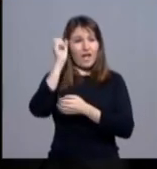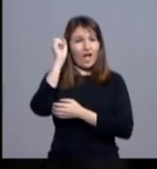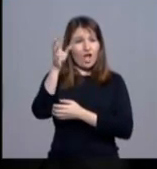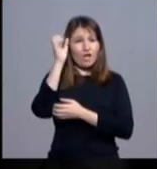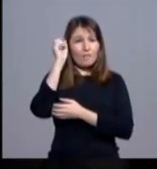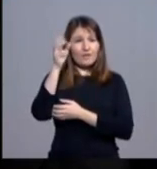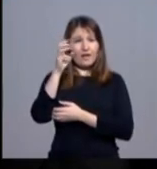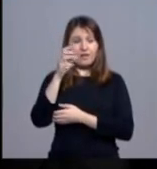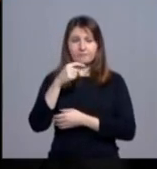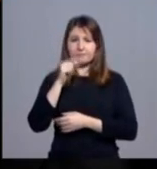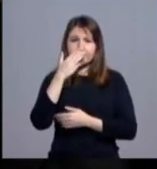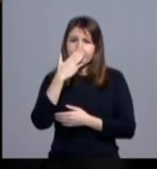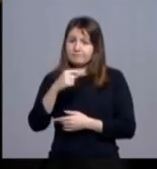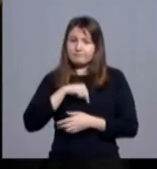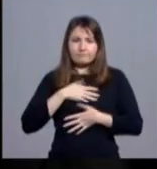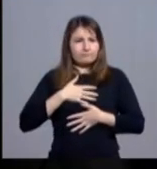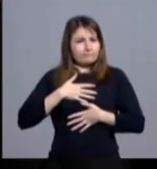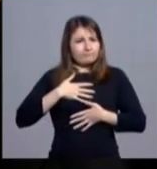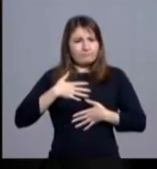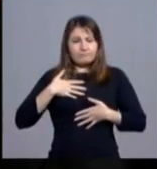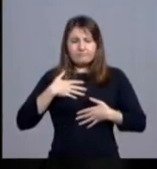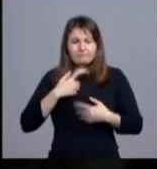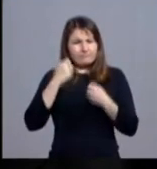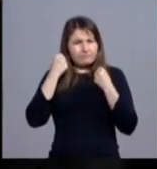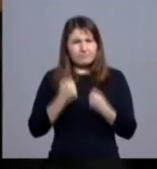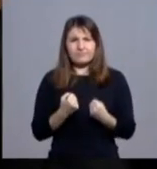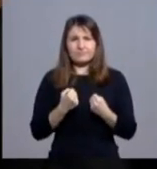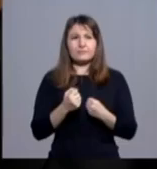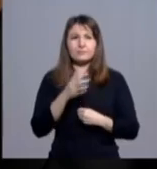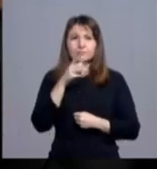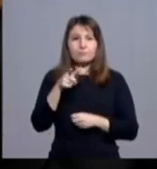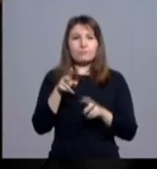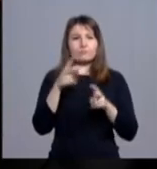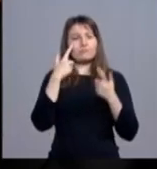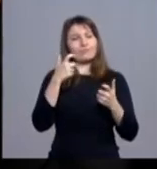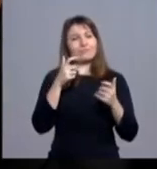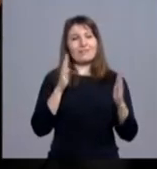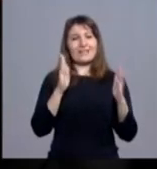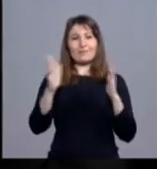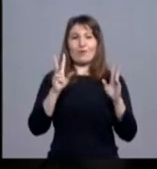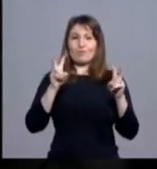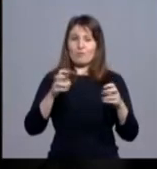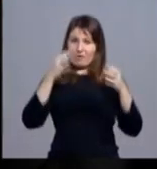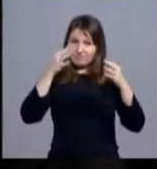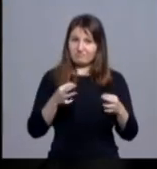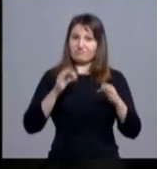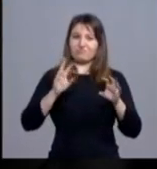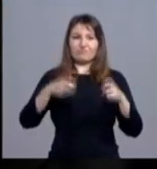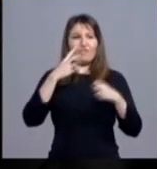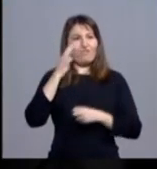y sinceramente me conmovió profundamente. Se iniciaba una nueva etapa. Que era verdad que